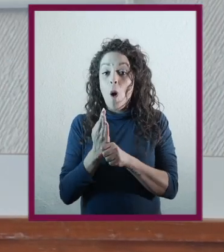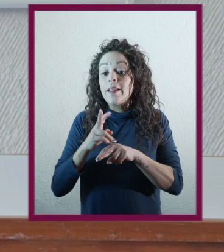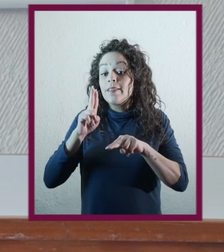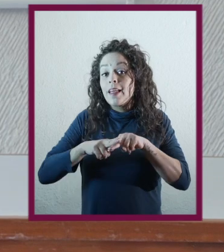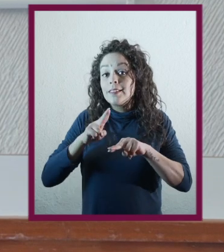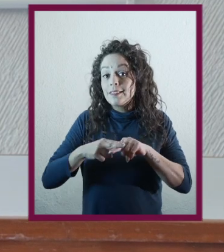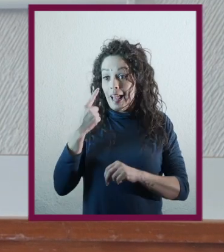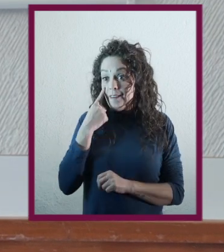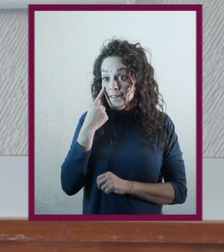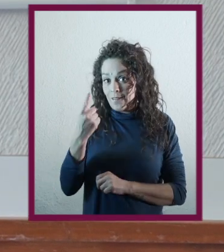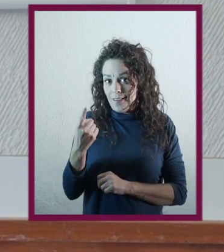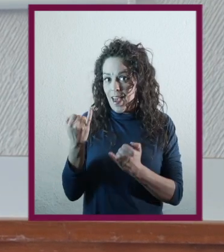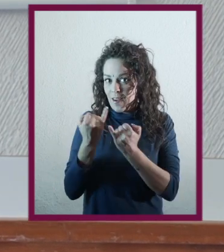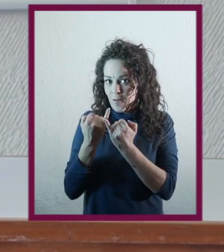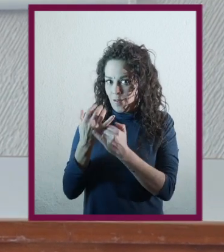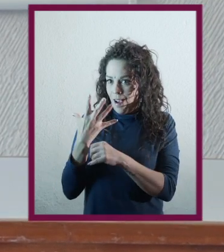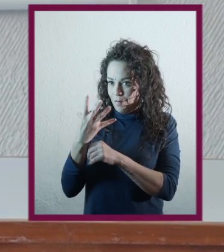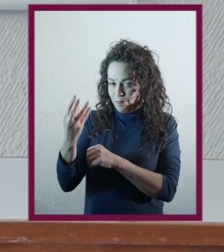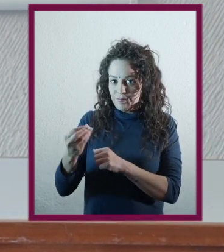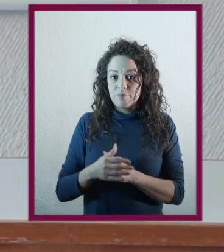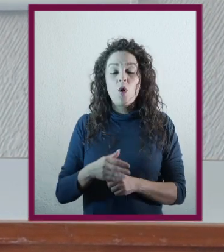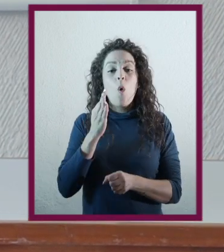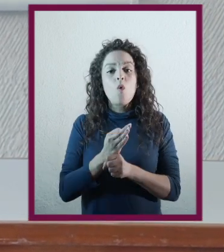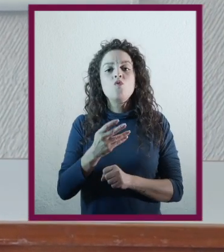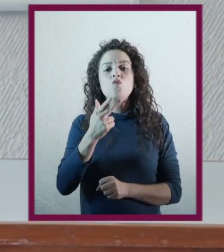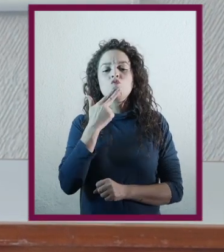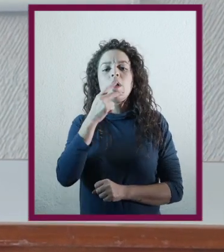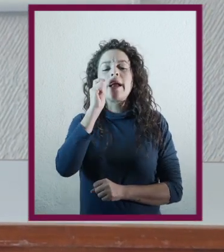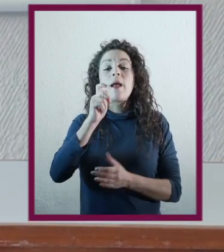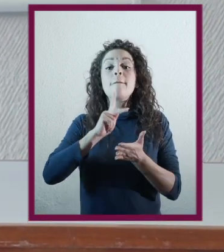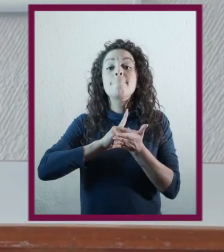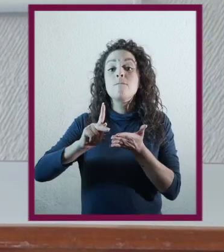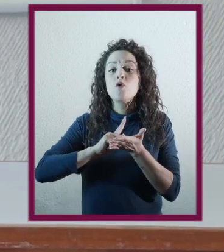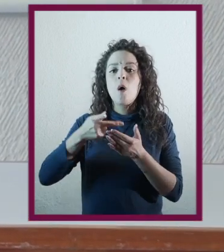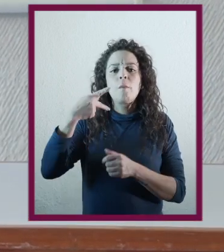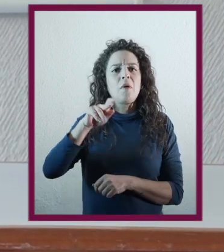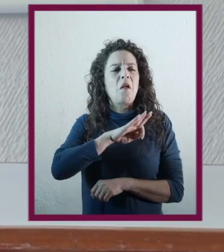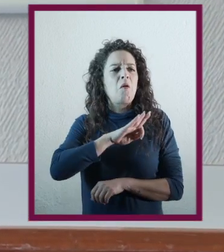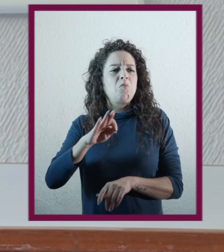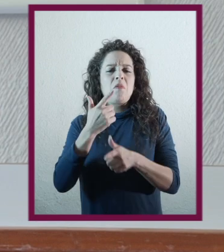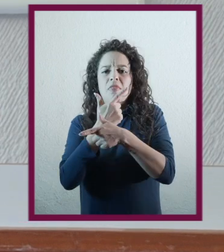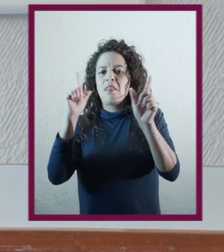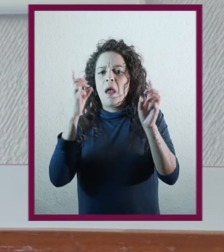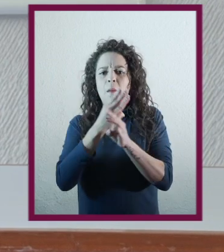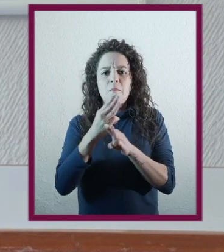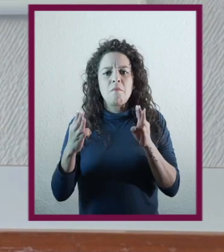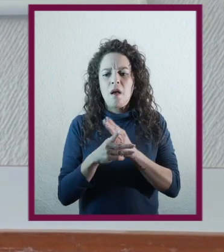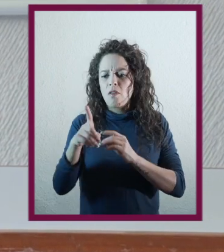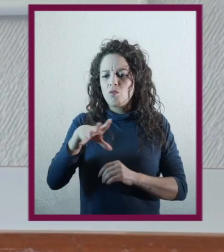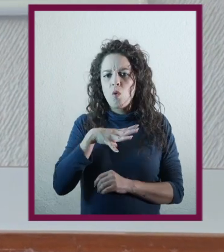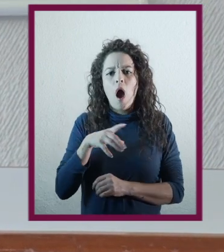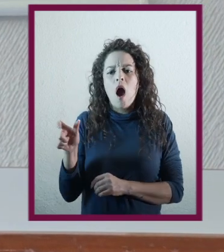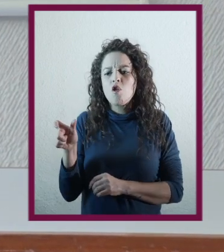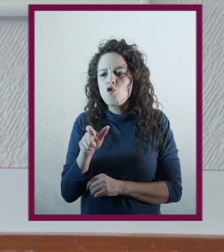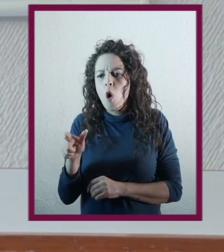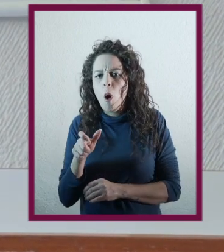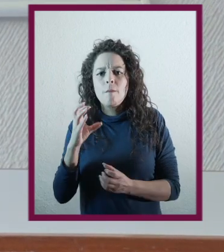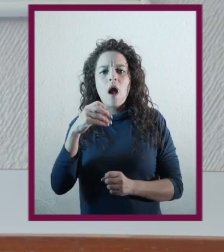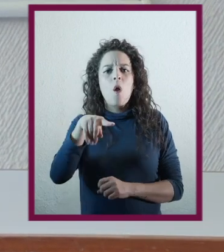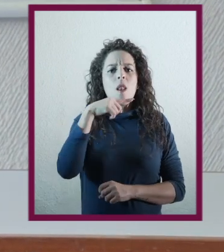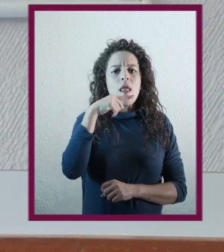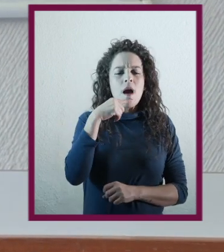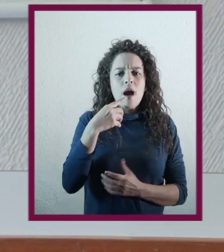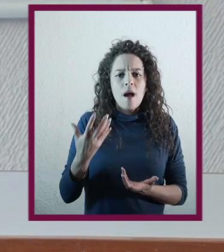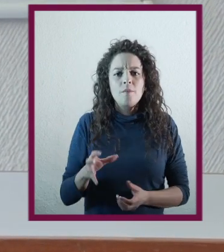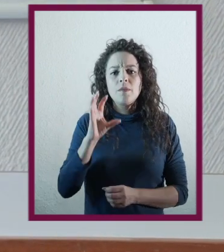sentados. En esta ocasión vamos a utilizar una pluma, pero puede ser cualquier material que tengan los chicos, una goma